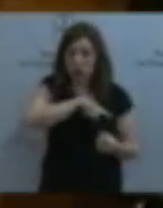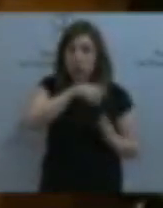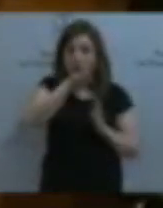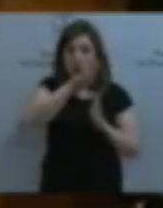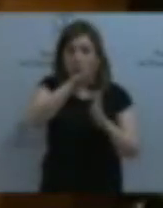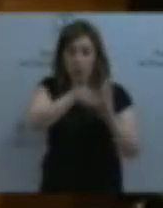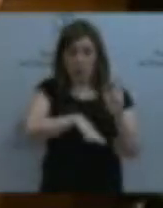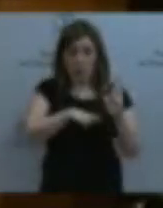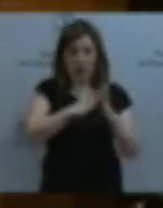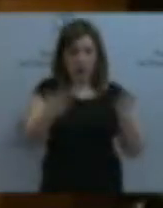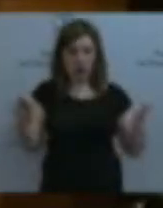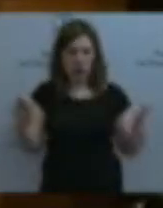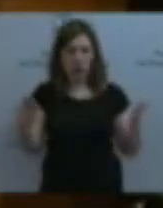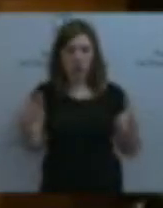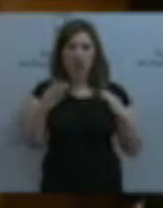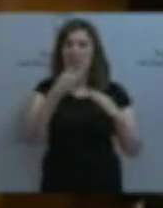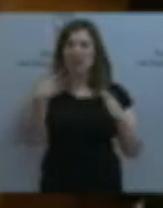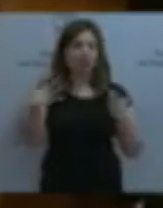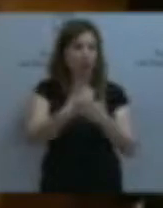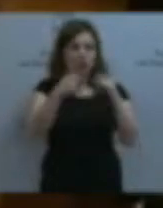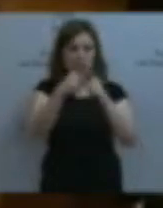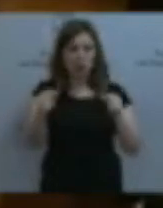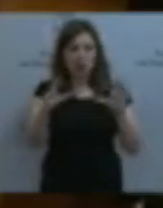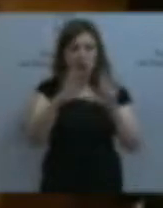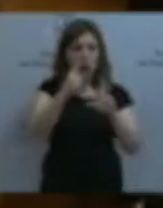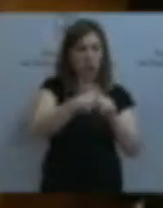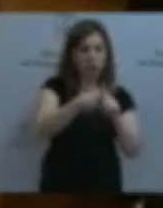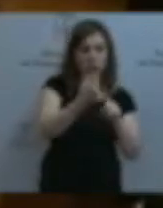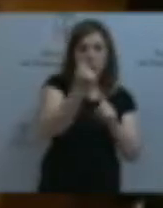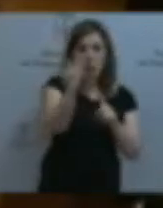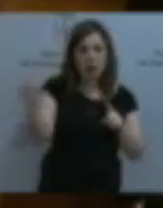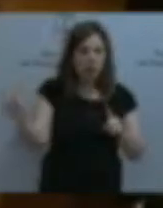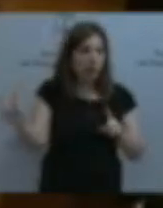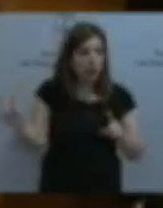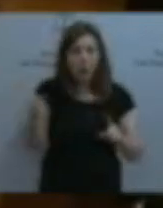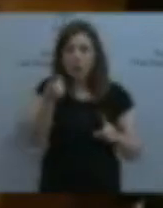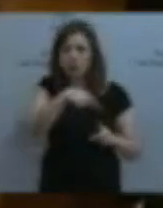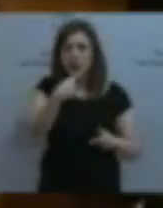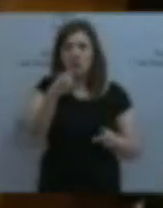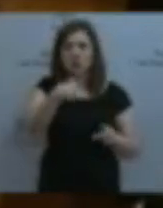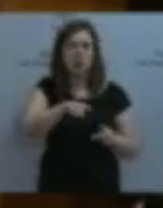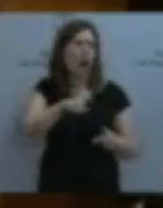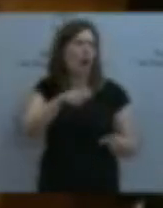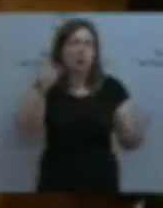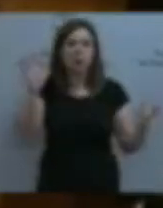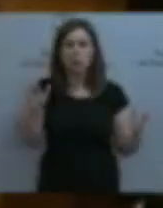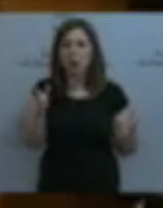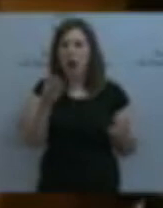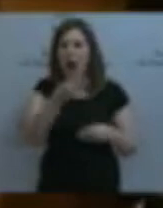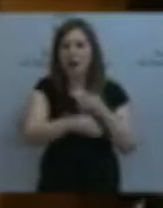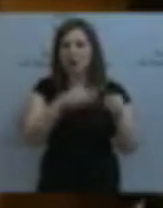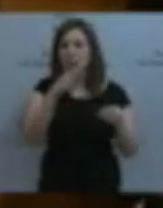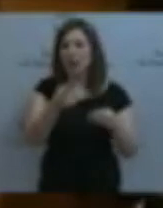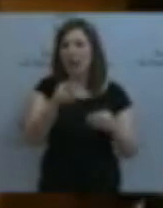a 10 céntimos en todas las cafeterías de Asturias, ustedes dirían que estamos ejerciendo populismo. Ahora, en vez de ser un